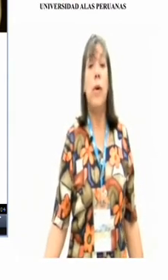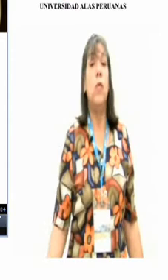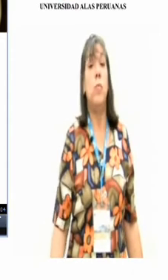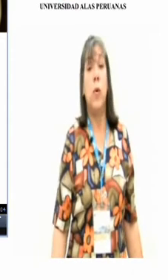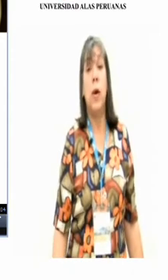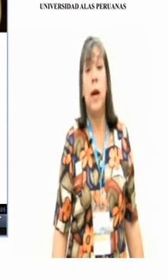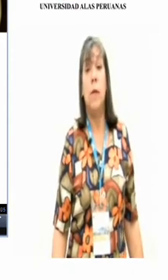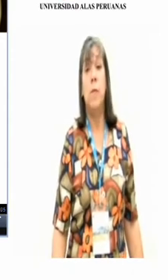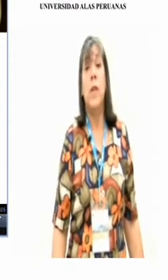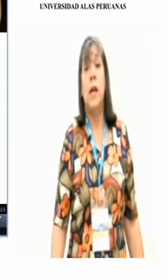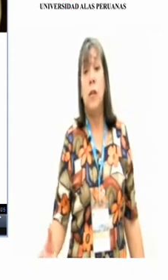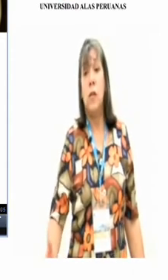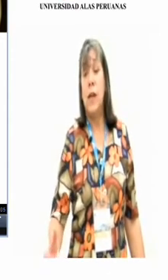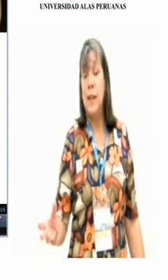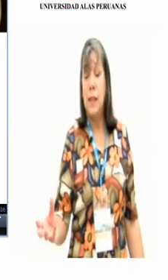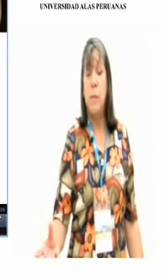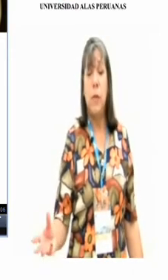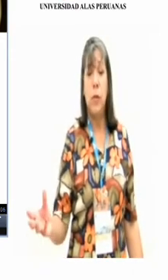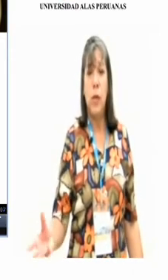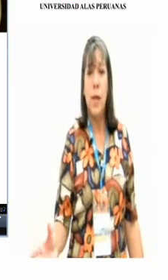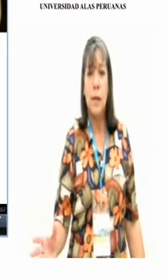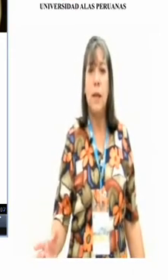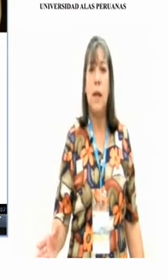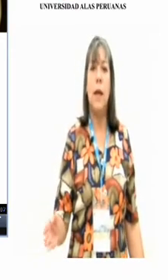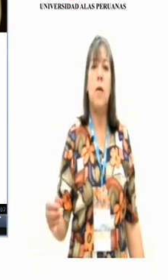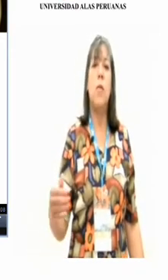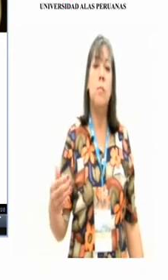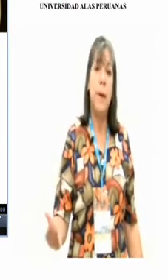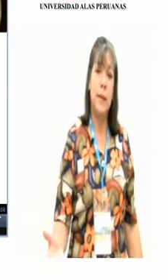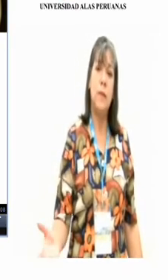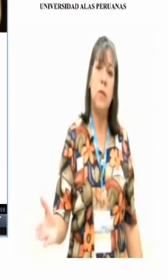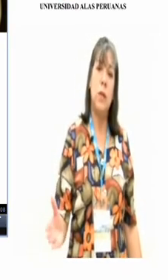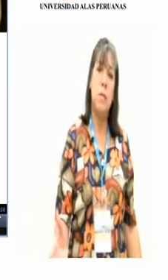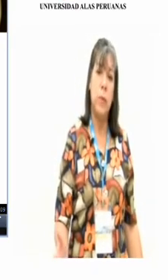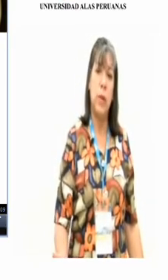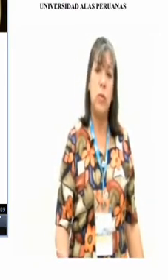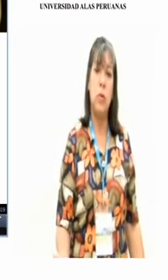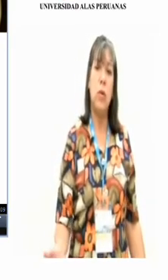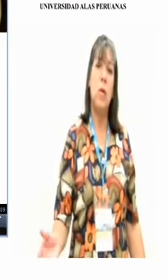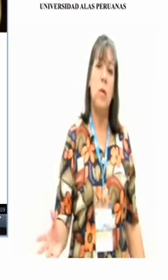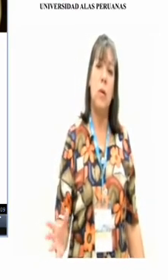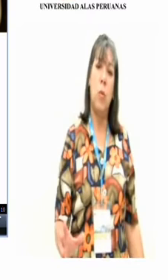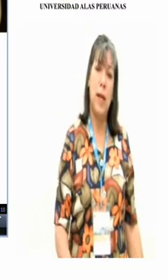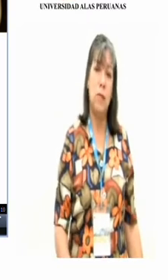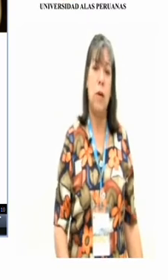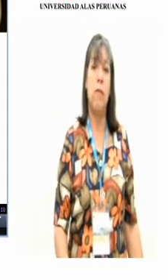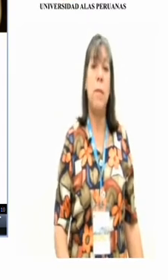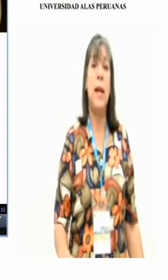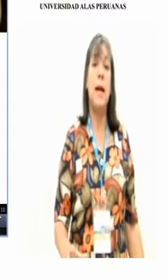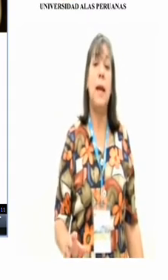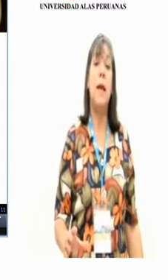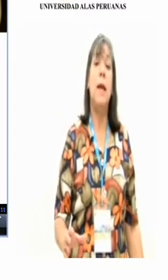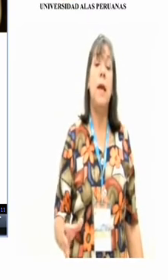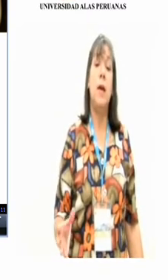profesional o en un posgrado. Entonces, este tipo de estudiante comparte su tiempo de estudio con obligaciones familiares y